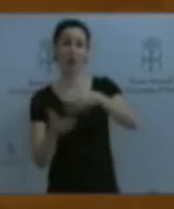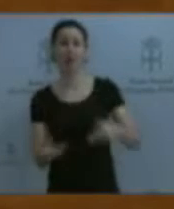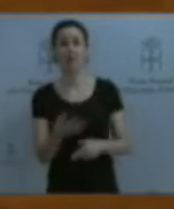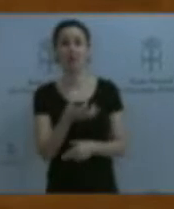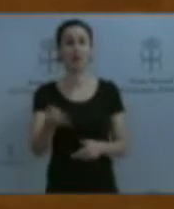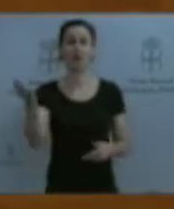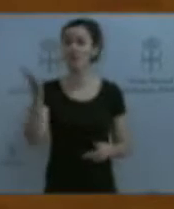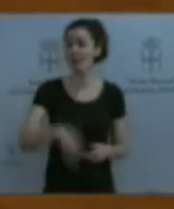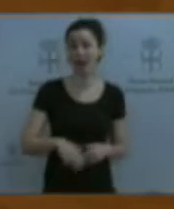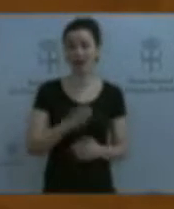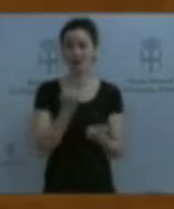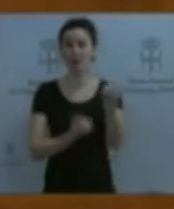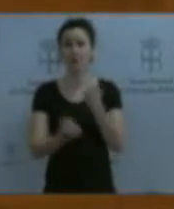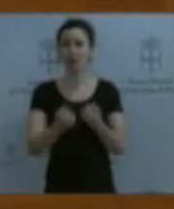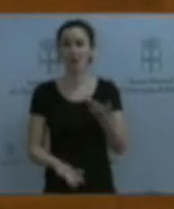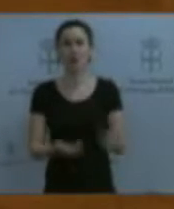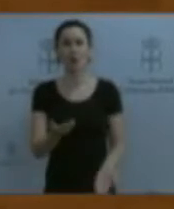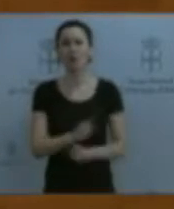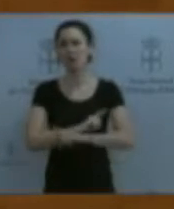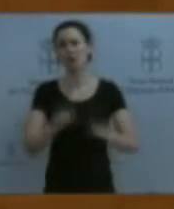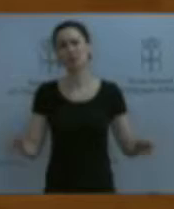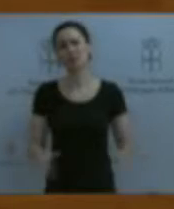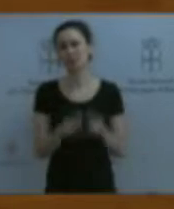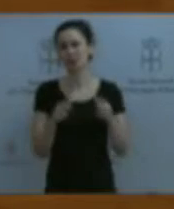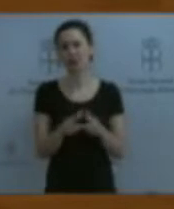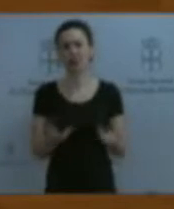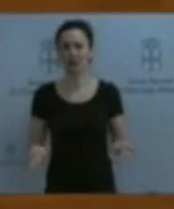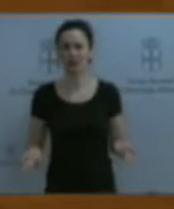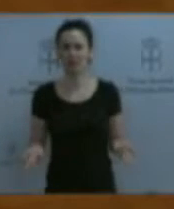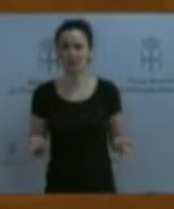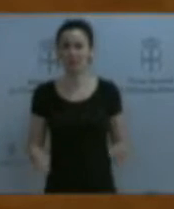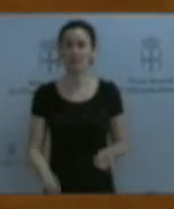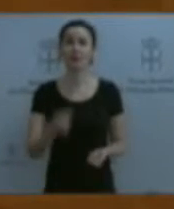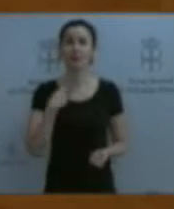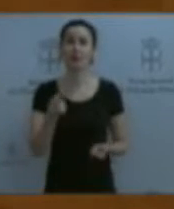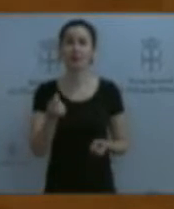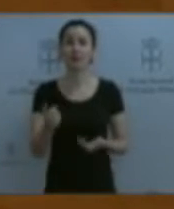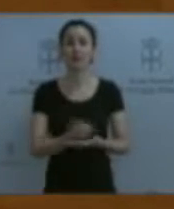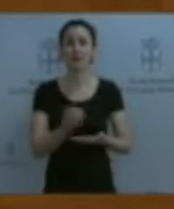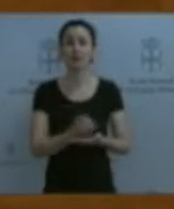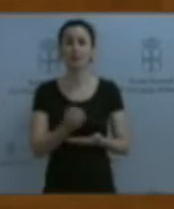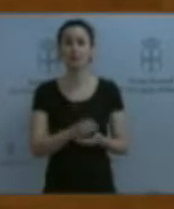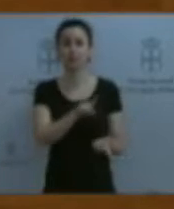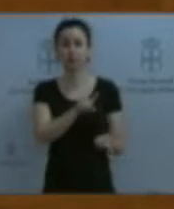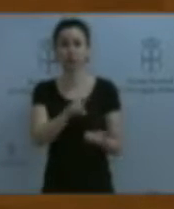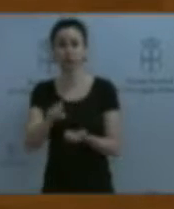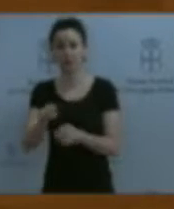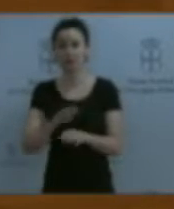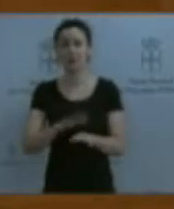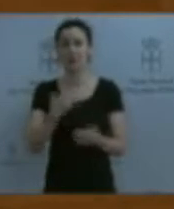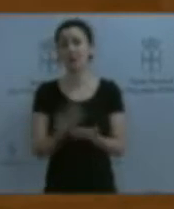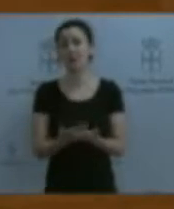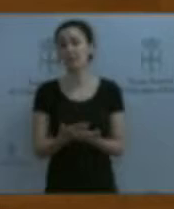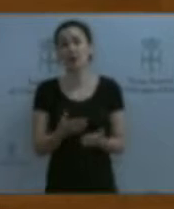términos económicos e injusto en términos sociales. La pérdida de recaudación, su principal argumento para rechazar un acuerdo